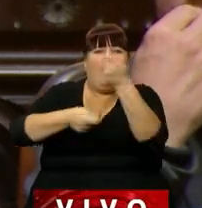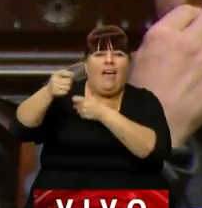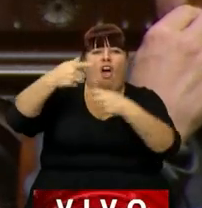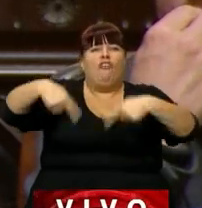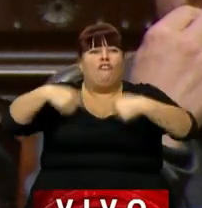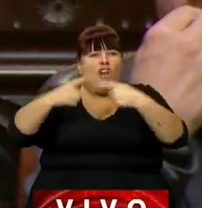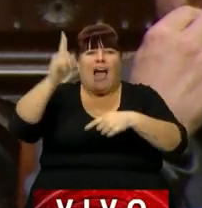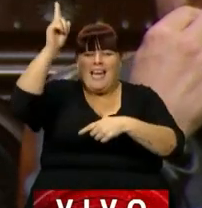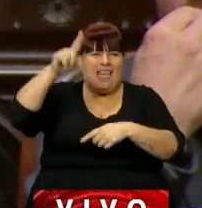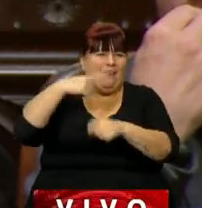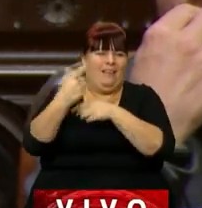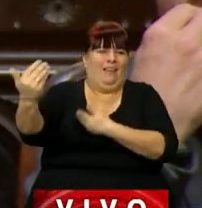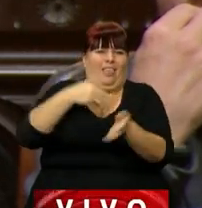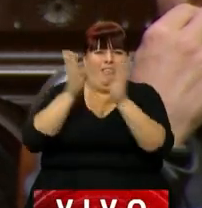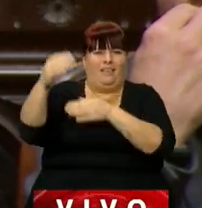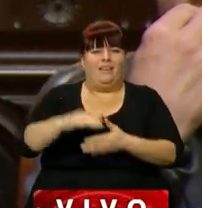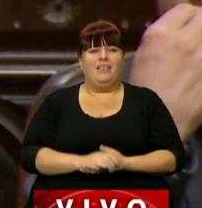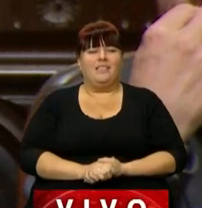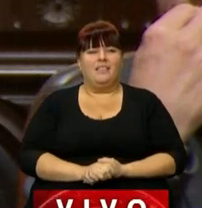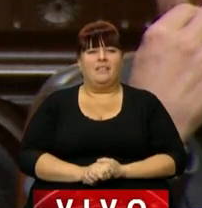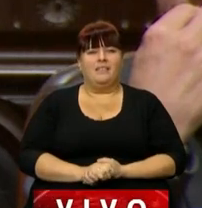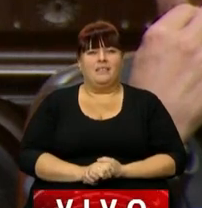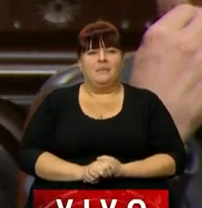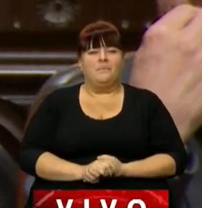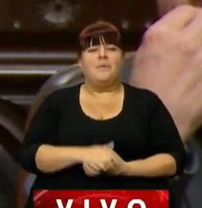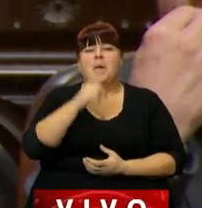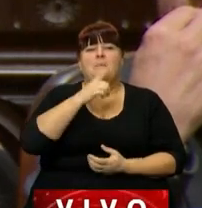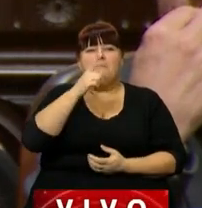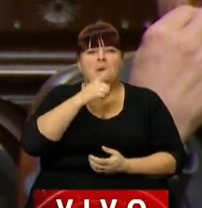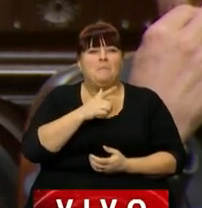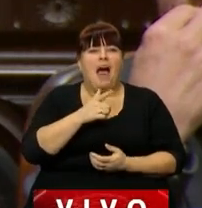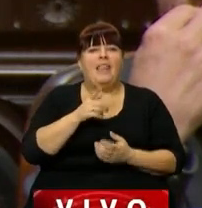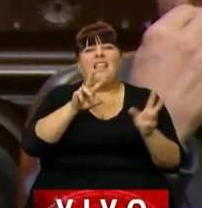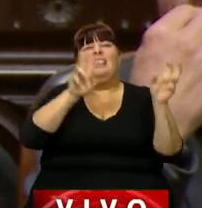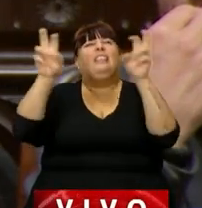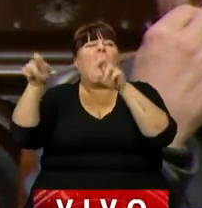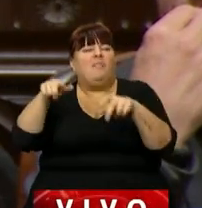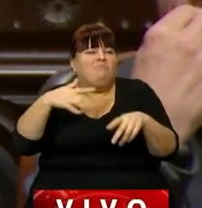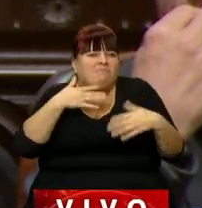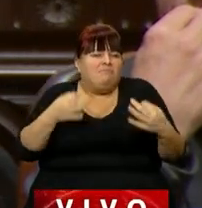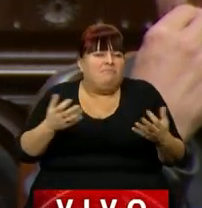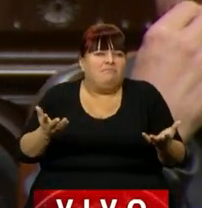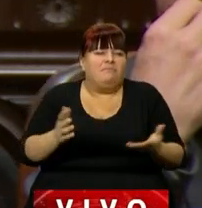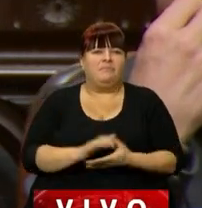frontera allá arriba, nuestra, un colador de lo que va y lo que viene. Me parece que desviarnos a tratar esto, sinceramente,